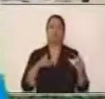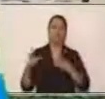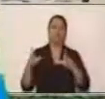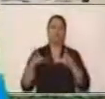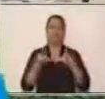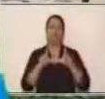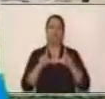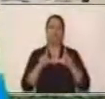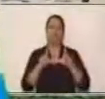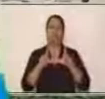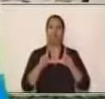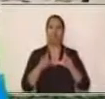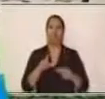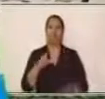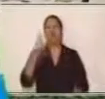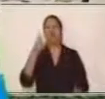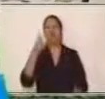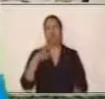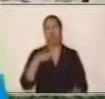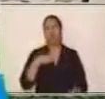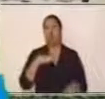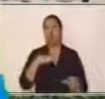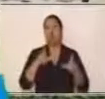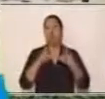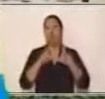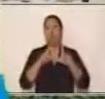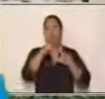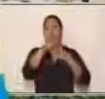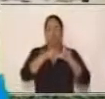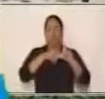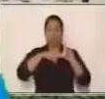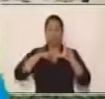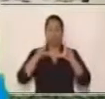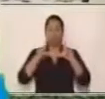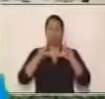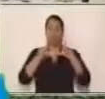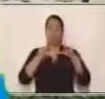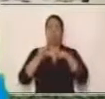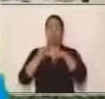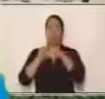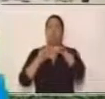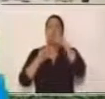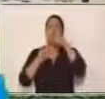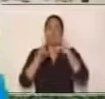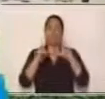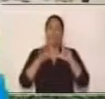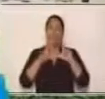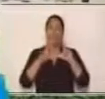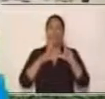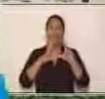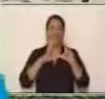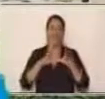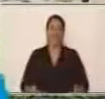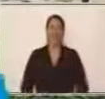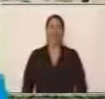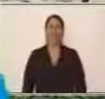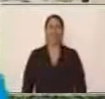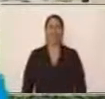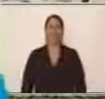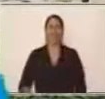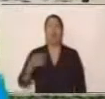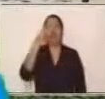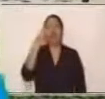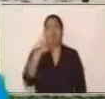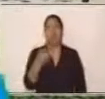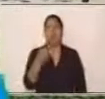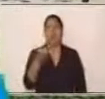El cuadrado nuevamente está formado por 4 ángulos, ángulos rectos. Este cuadrado lo vamos a doblar de